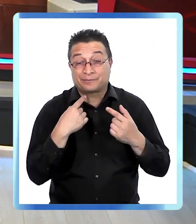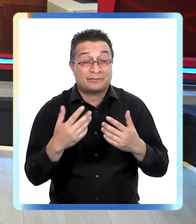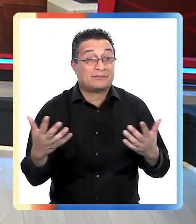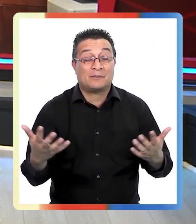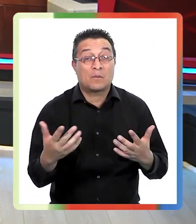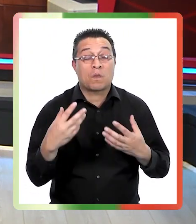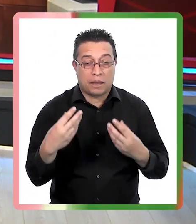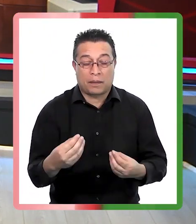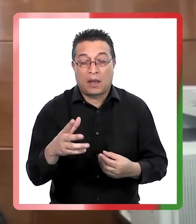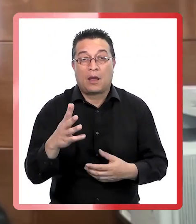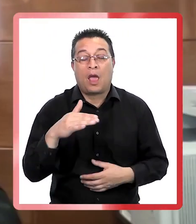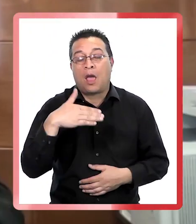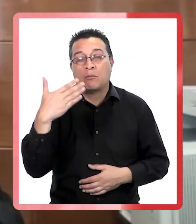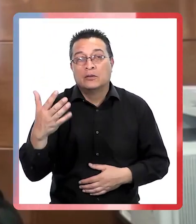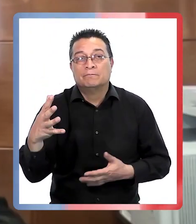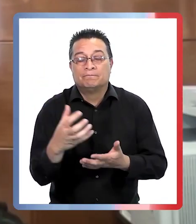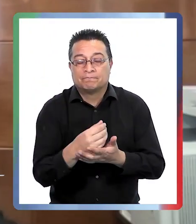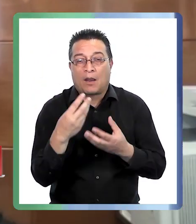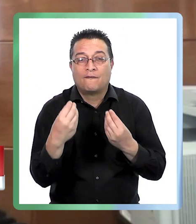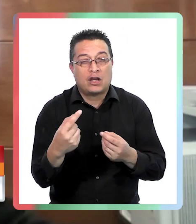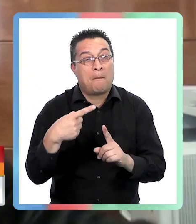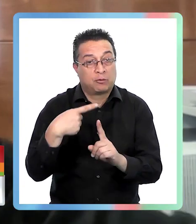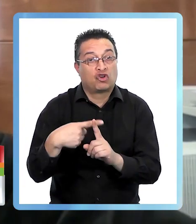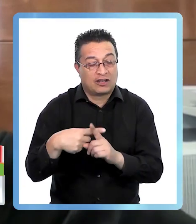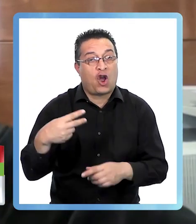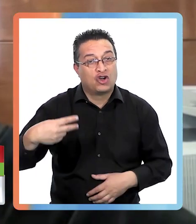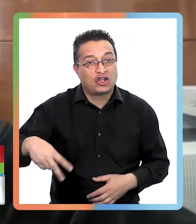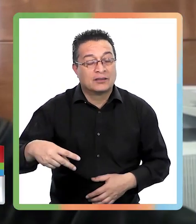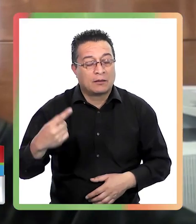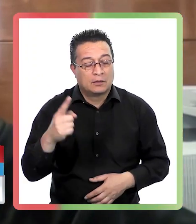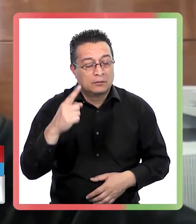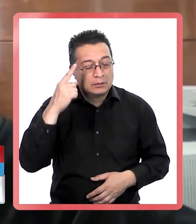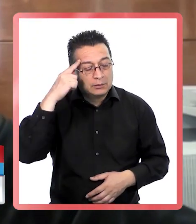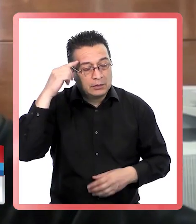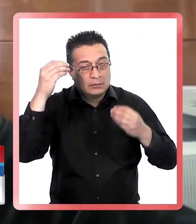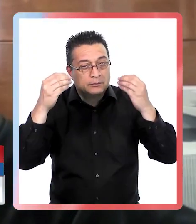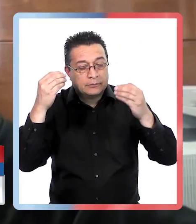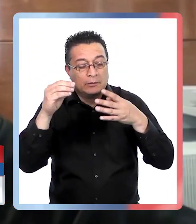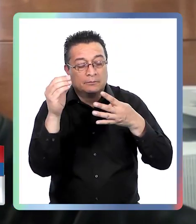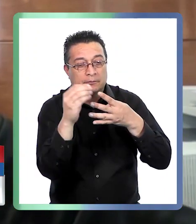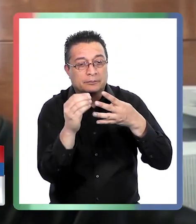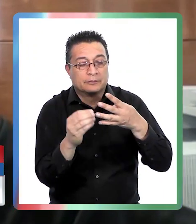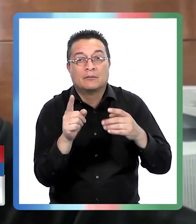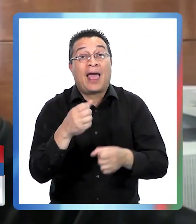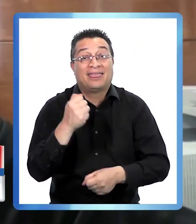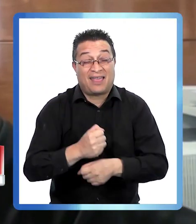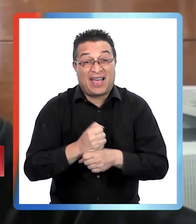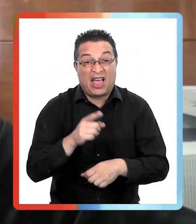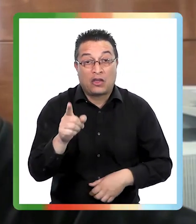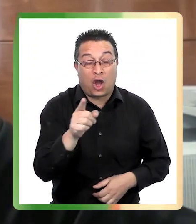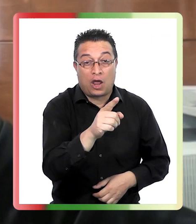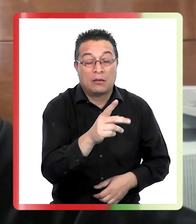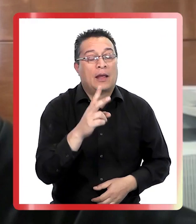sea al final una noticia también que se transforme en una noticia positiva. Hay que pensar para los empleadores, digamos, porque para los trabajadores esto va